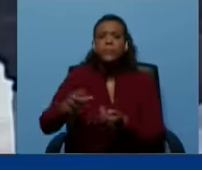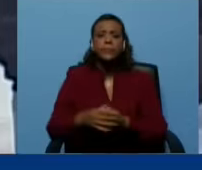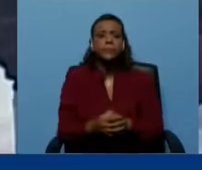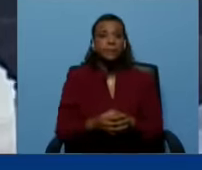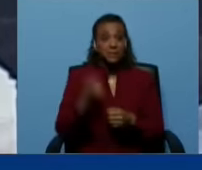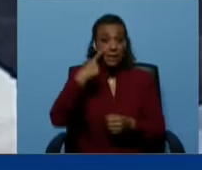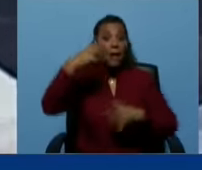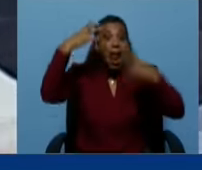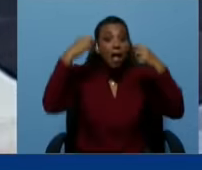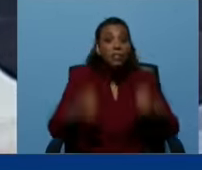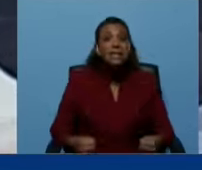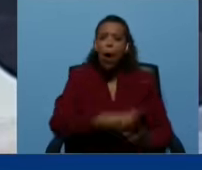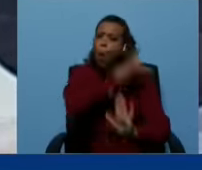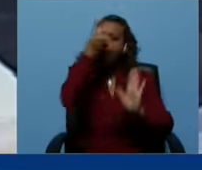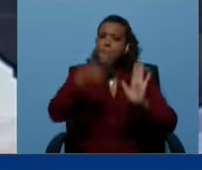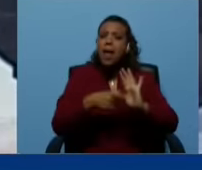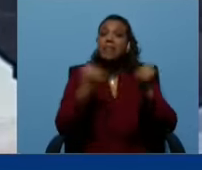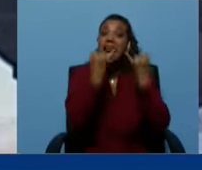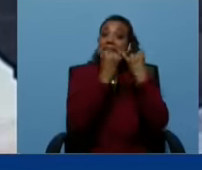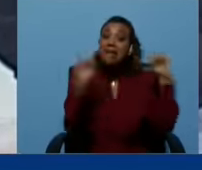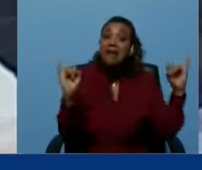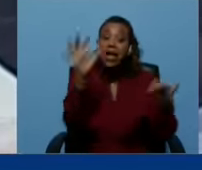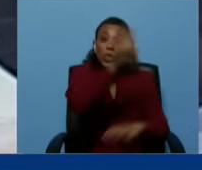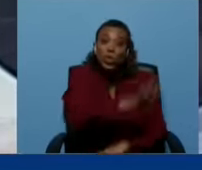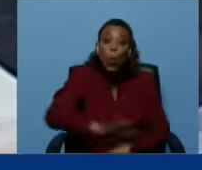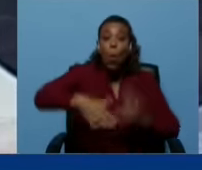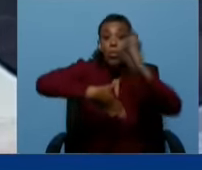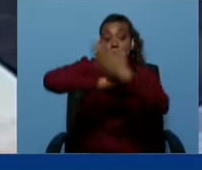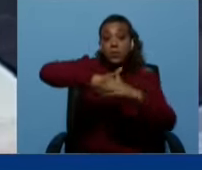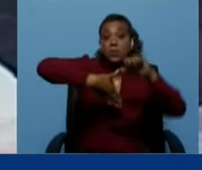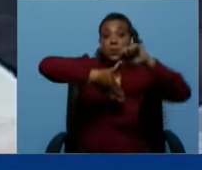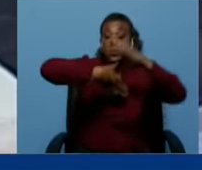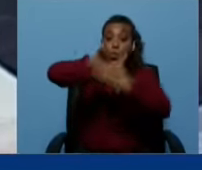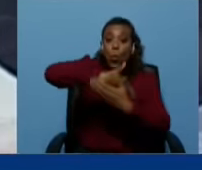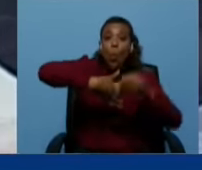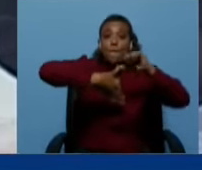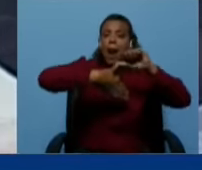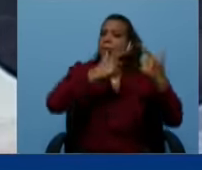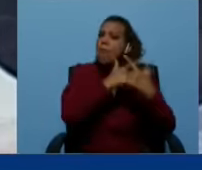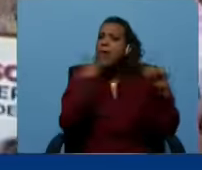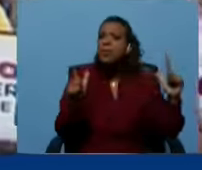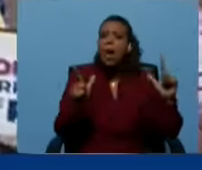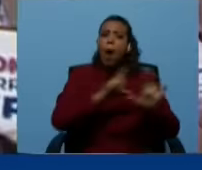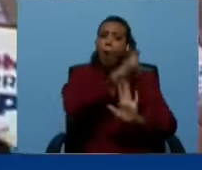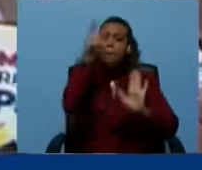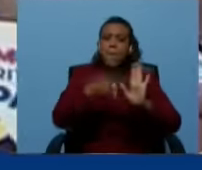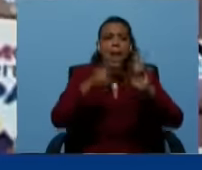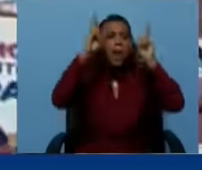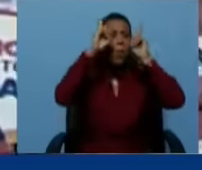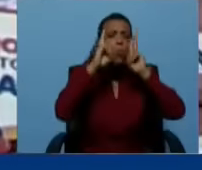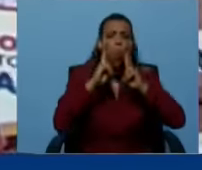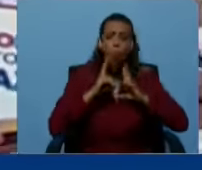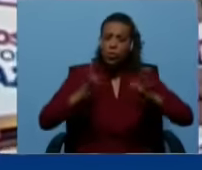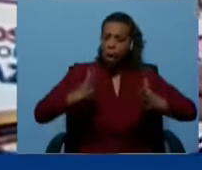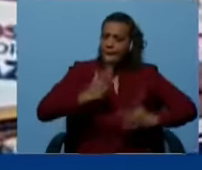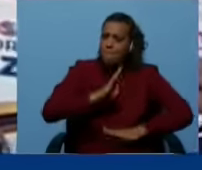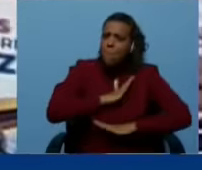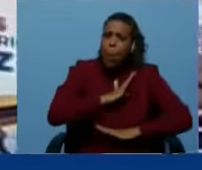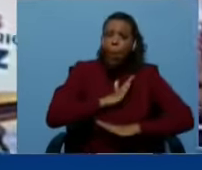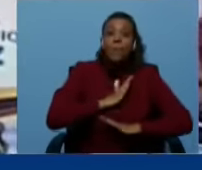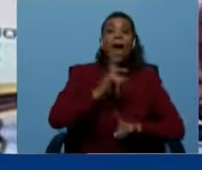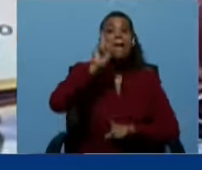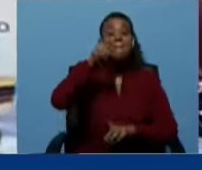para garantizar con la independencia de Sudamérica la libertad y la independencia de su terruño,